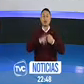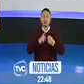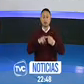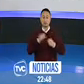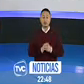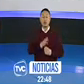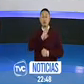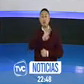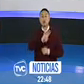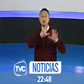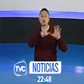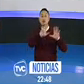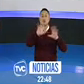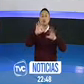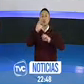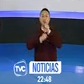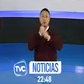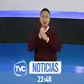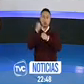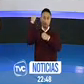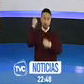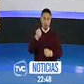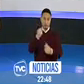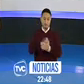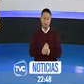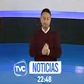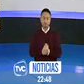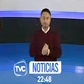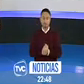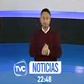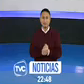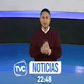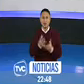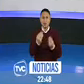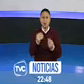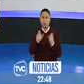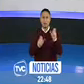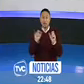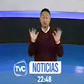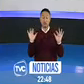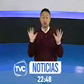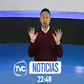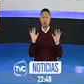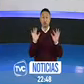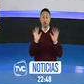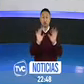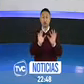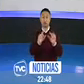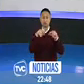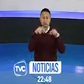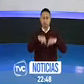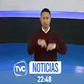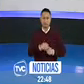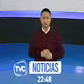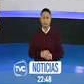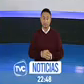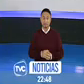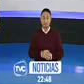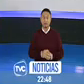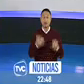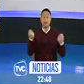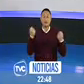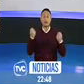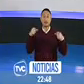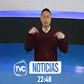sus 489 años de fundación. Cientos de capitalinos se han dado cita al evento para